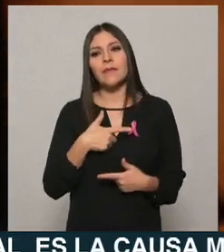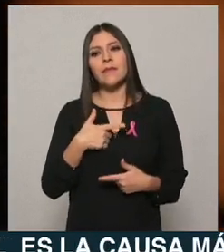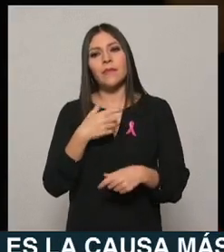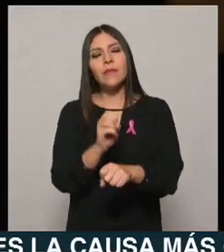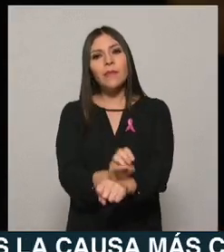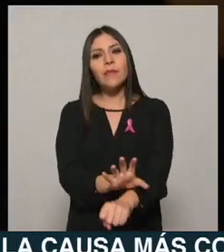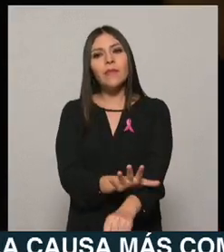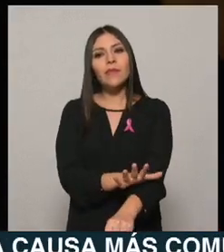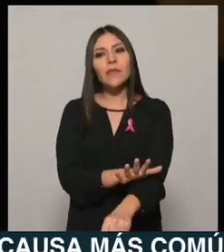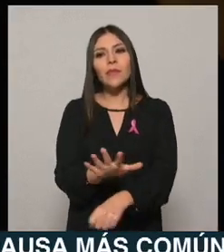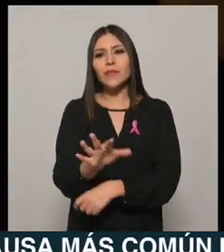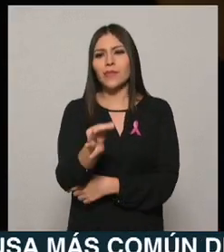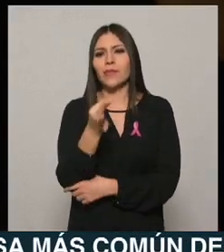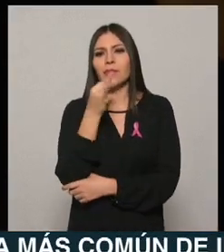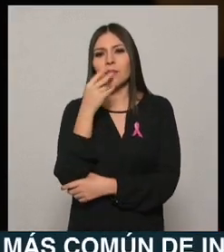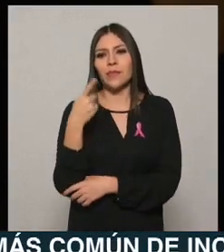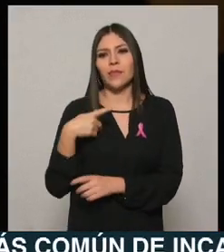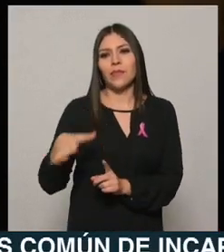instantáneamente.